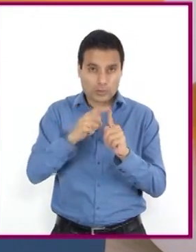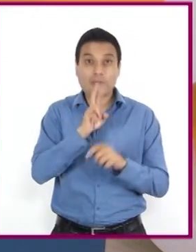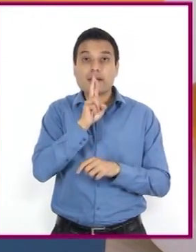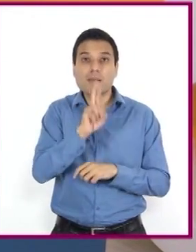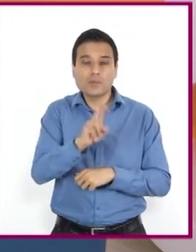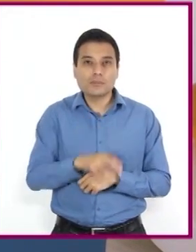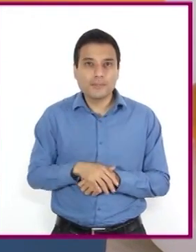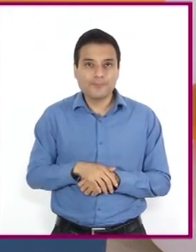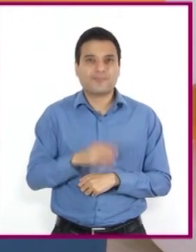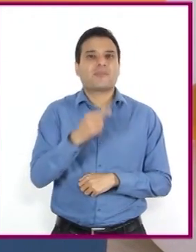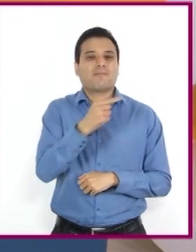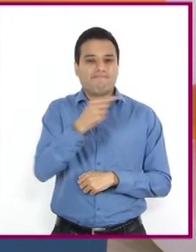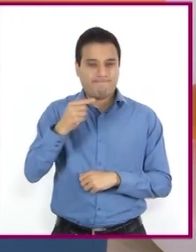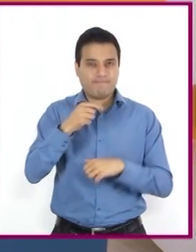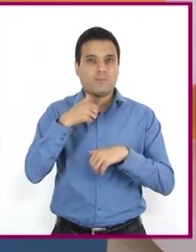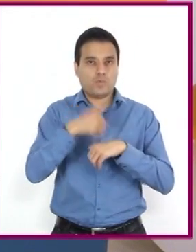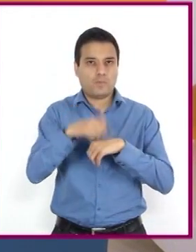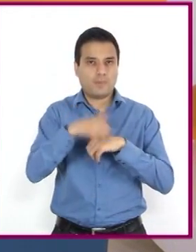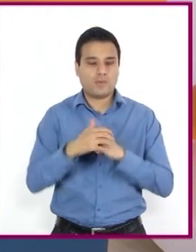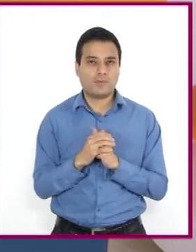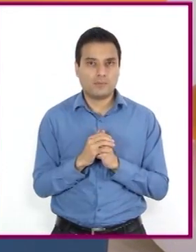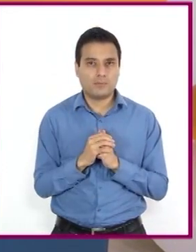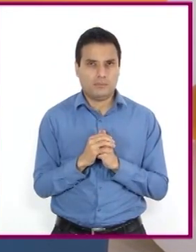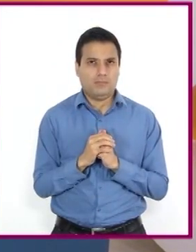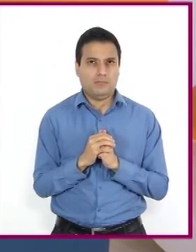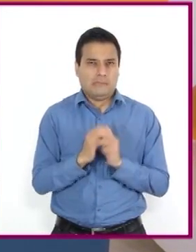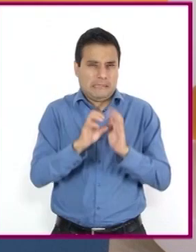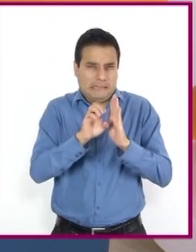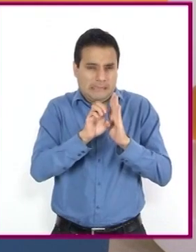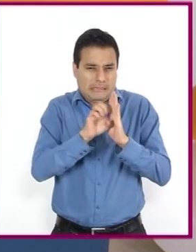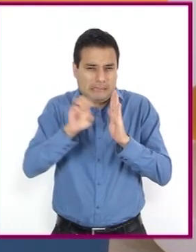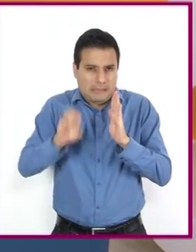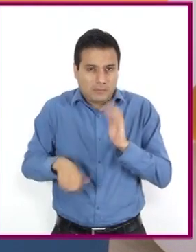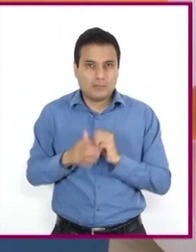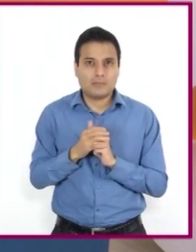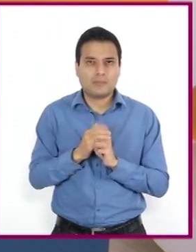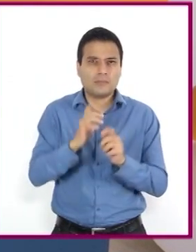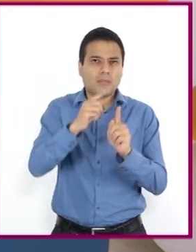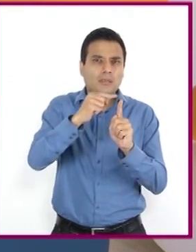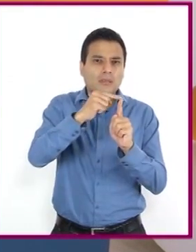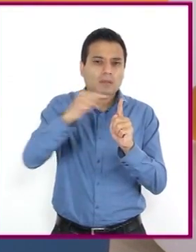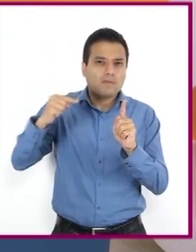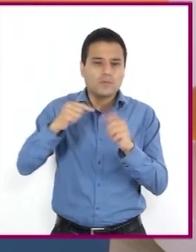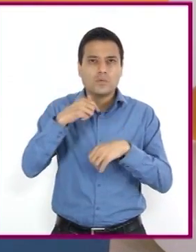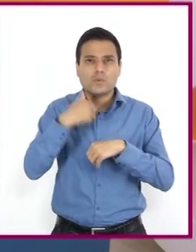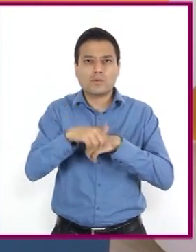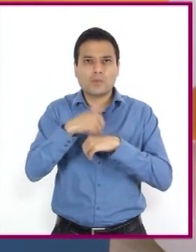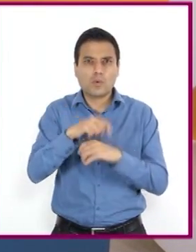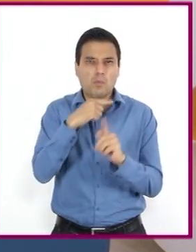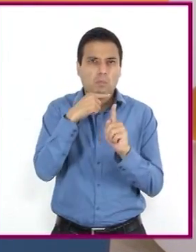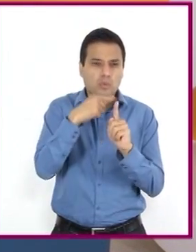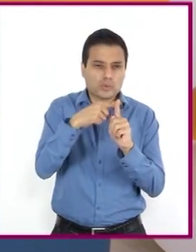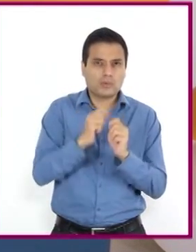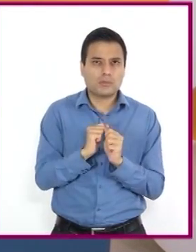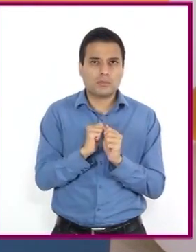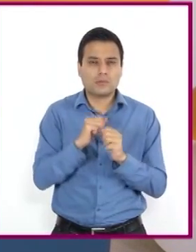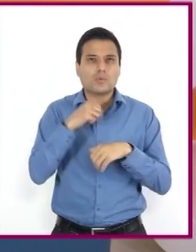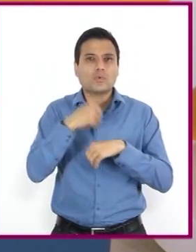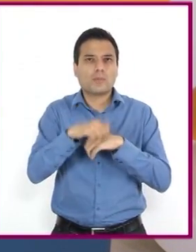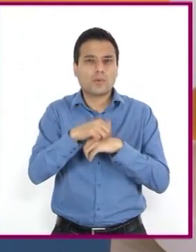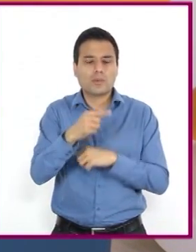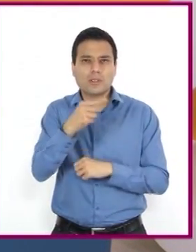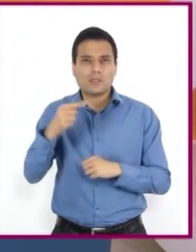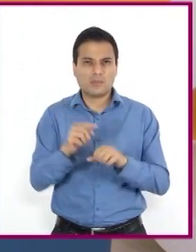un número negativo. Pero, ¿qué pasará con la división de un número positivo entre otro